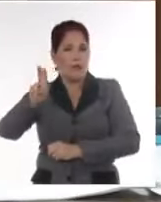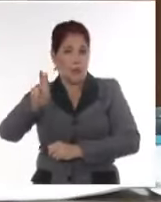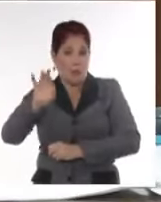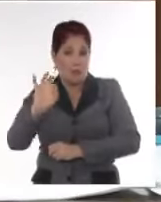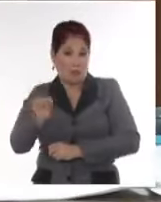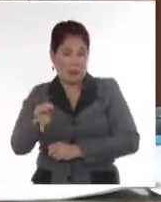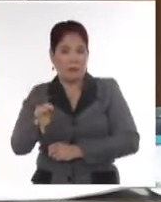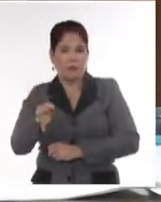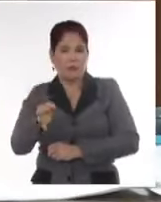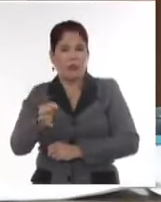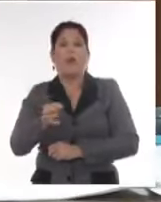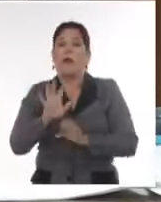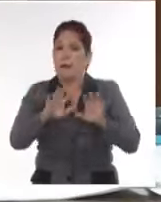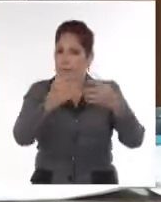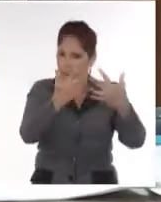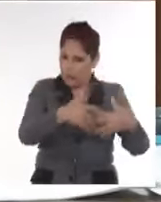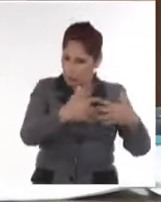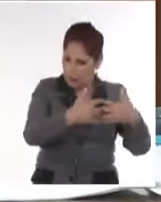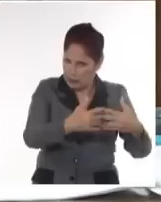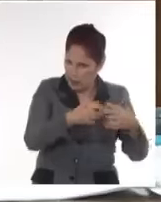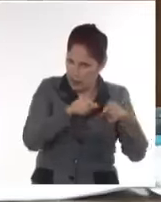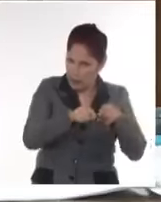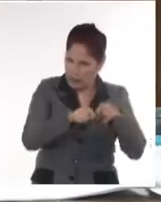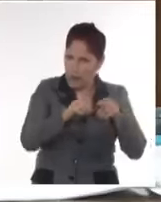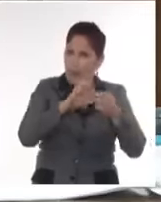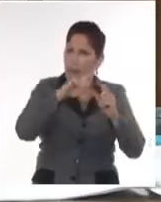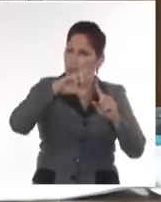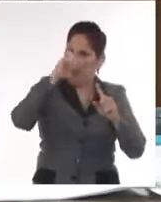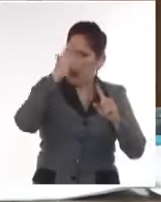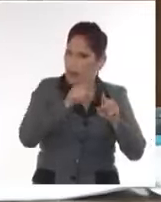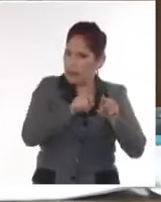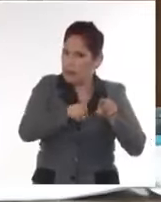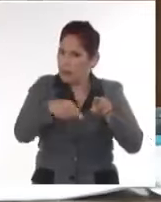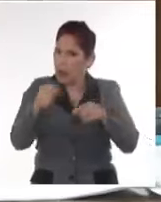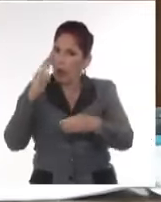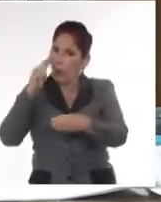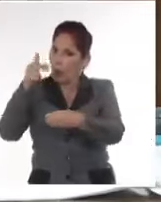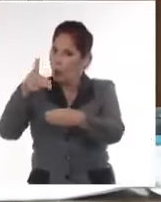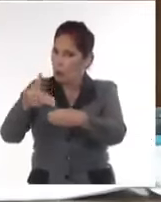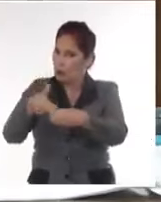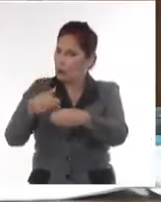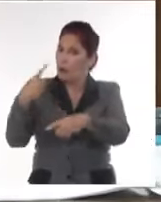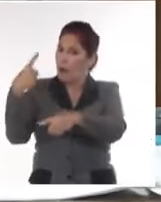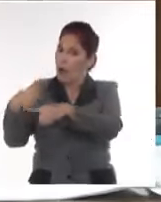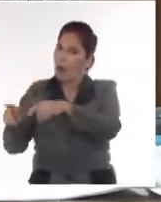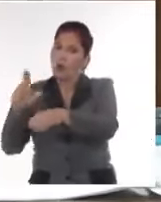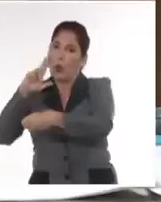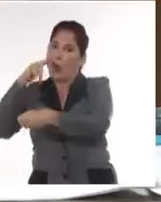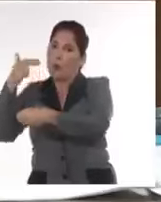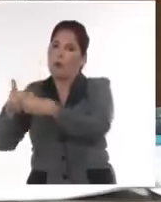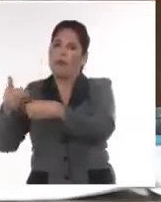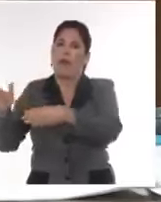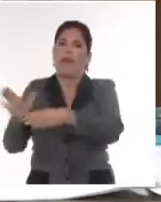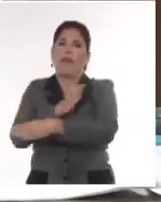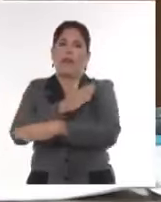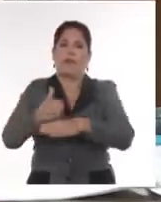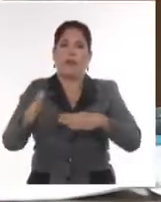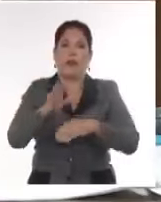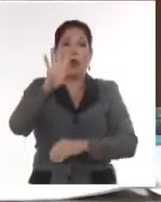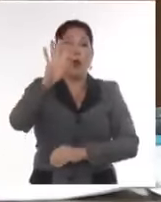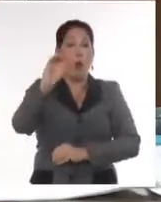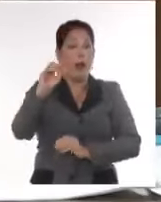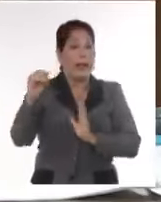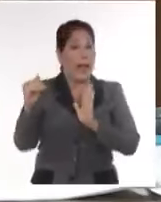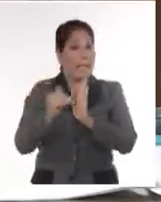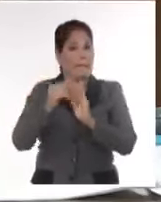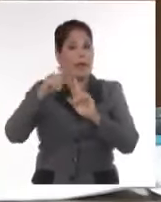Guiteras, va a coincidir que vamos a tener unos días de 10 y vamos a tener fuel. Fíjate, 40.000 toneladas